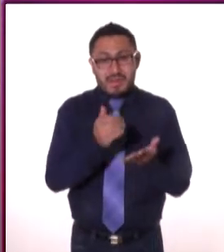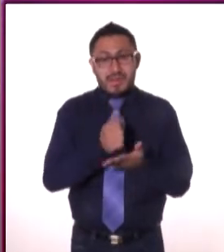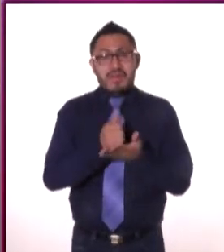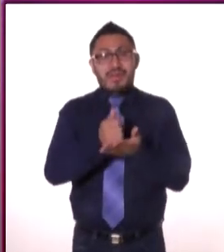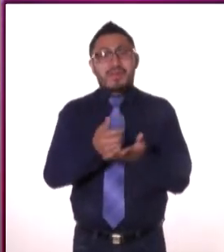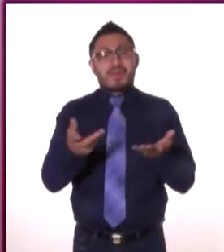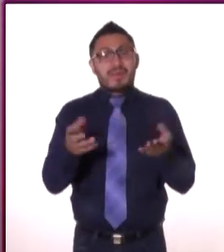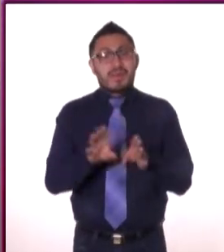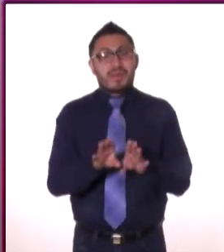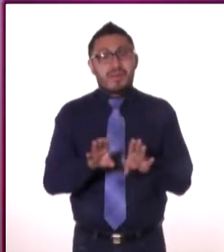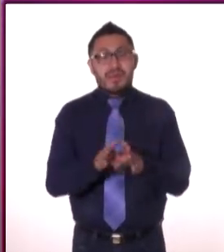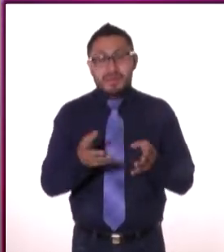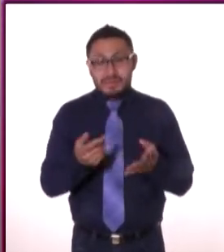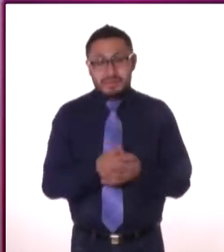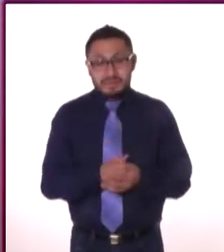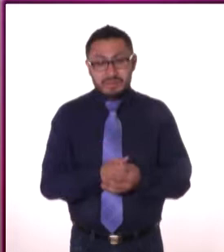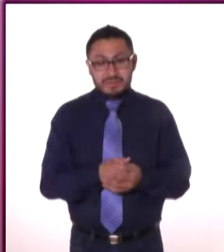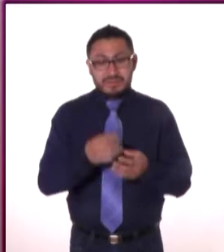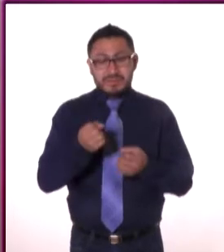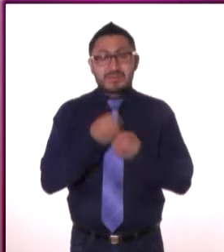una obra que le permite